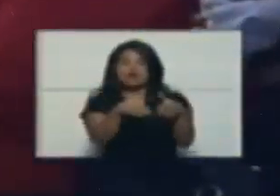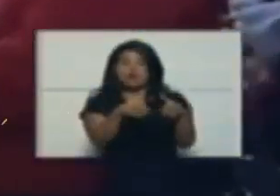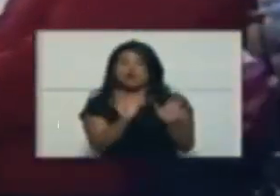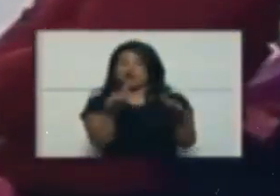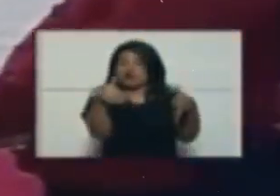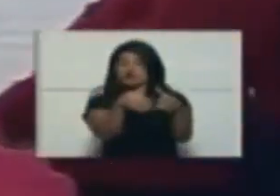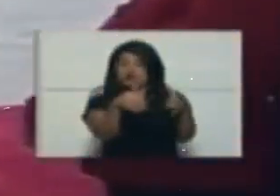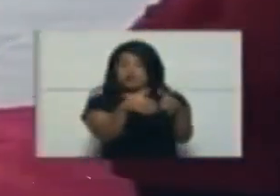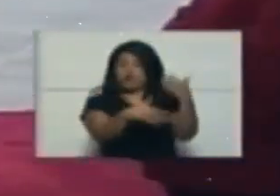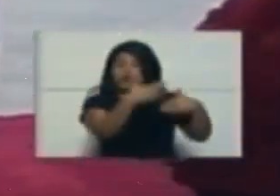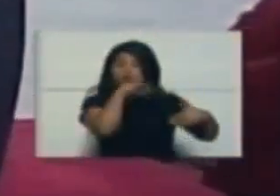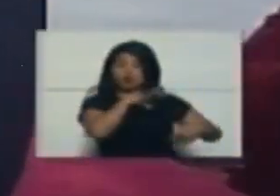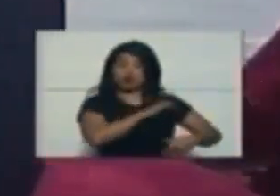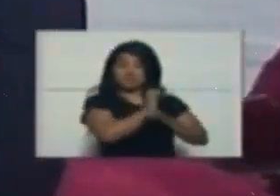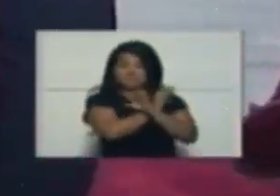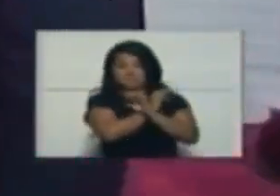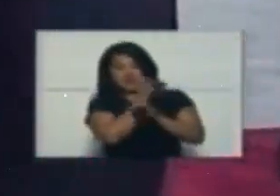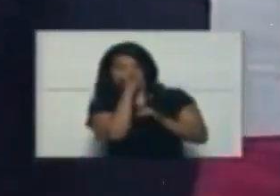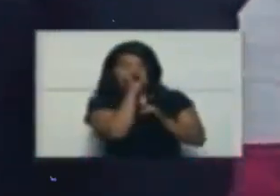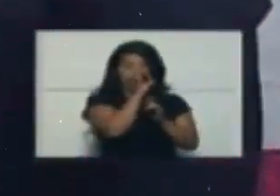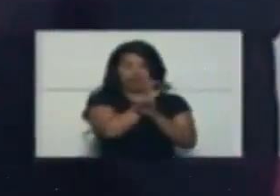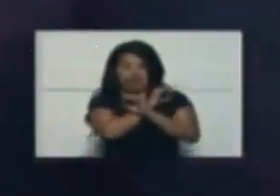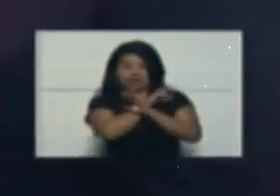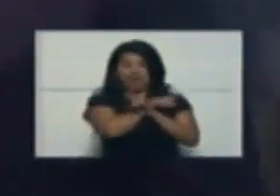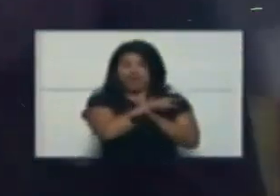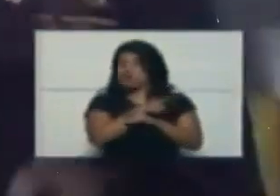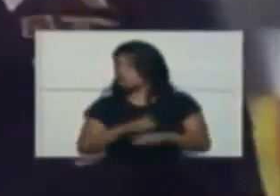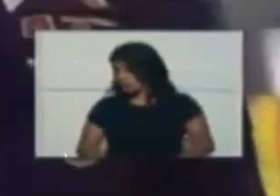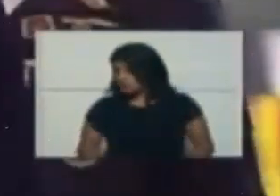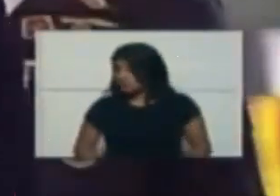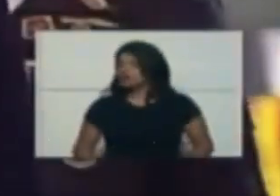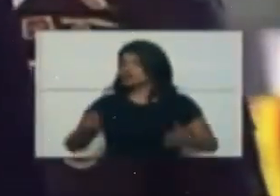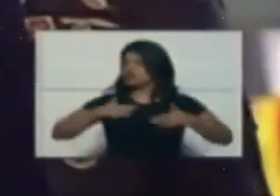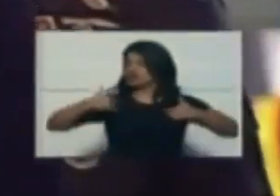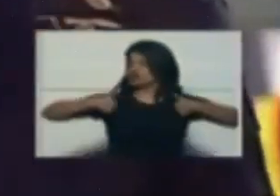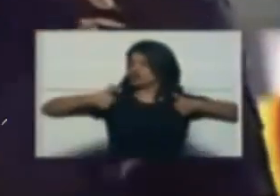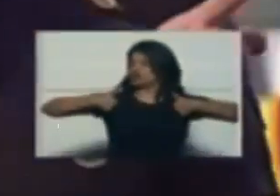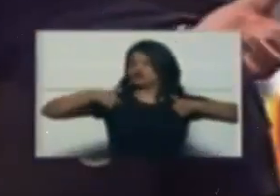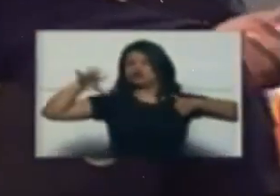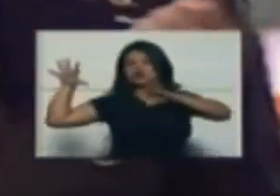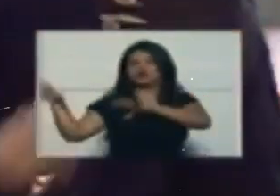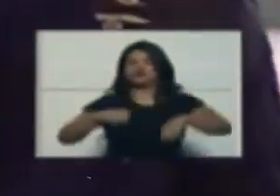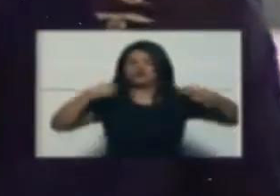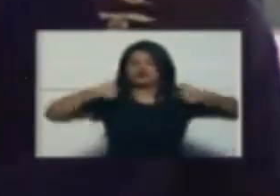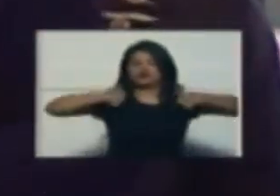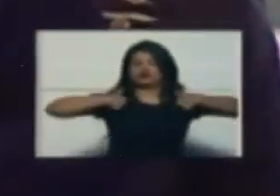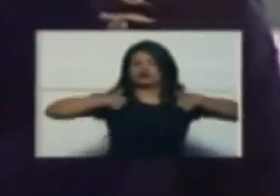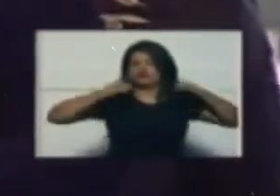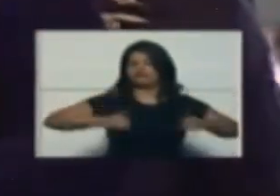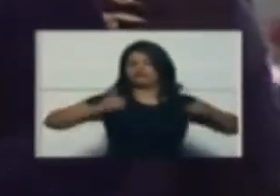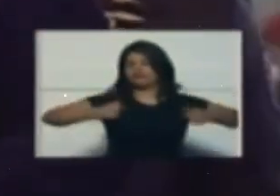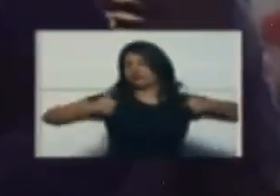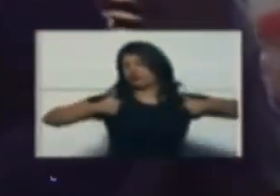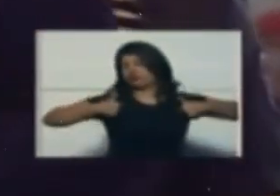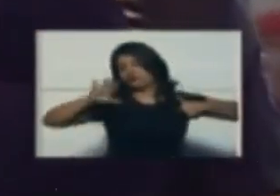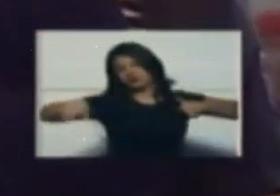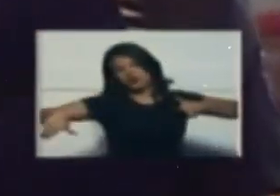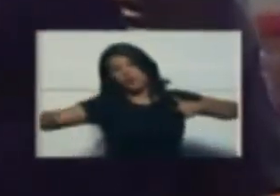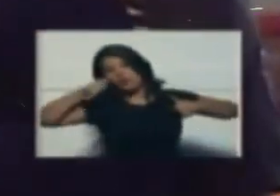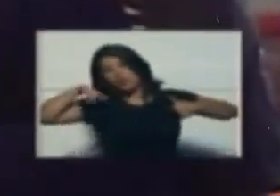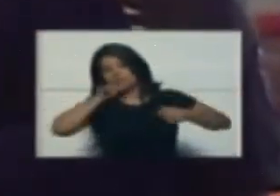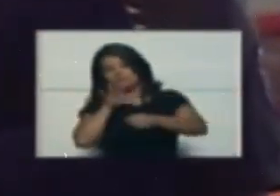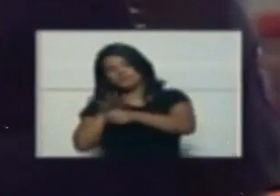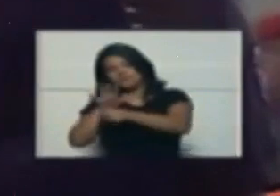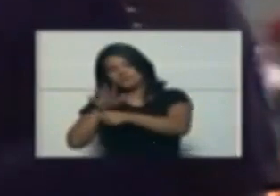gobernantes le quitaron a nuestro pueblo ese poder durante mucho tiempo. Se lo negaron, se lo quitaron. Nosotros